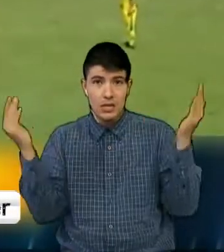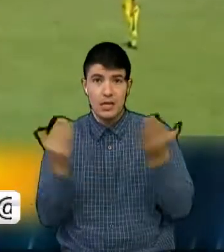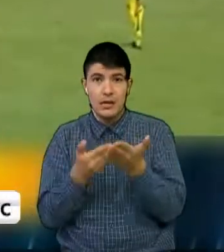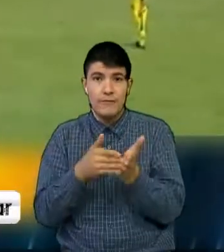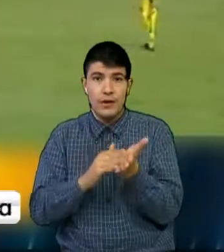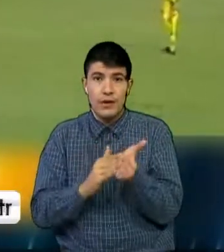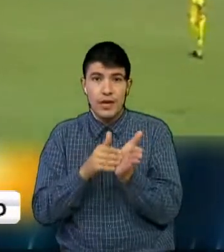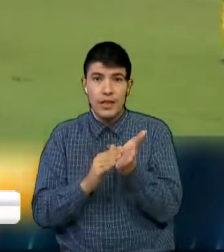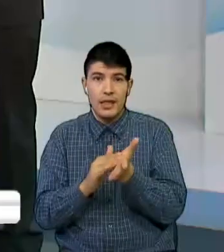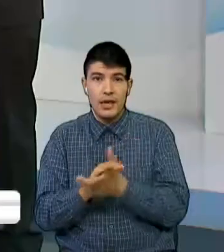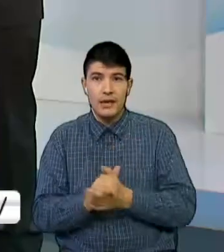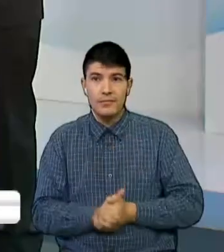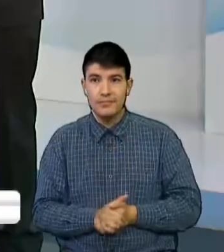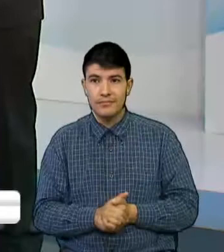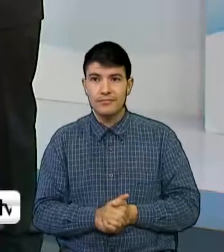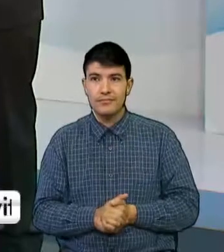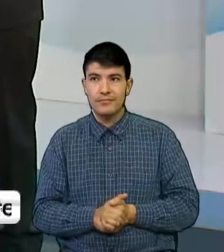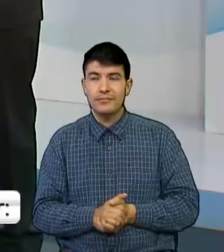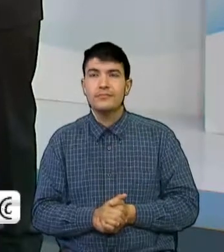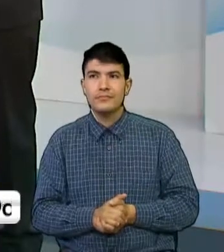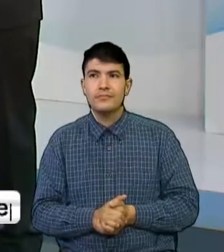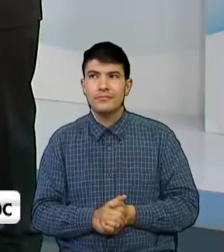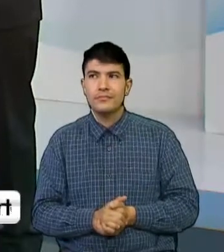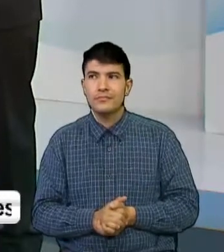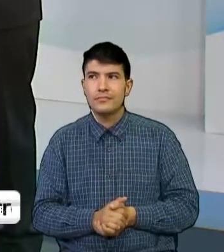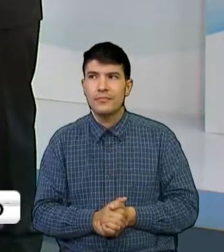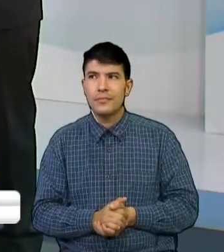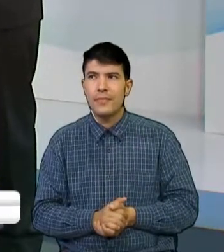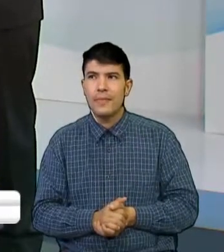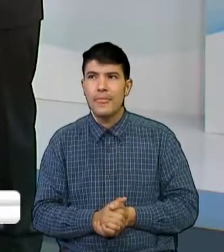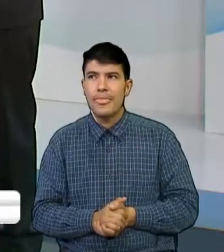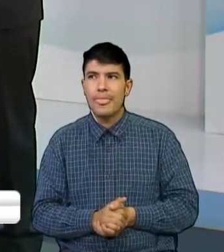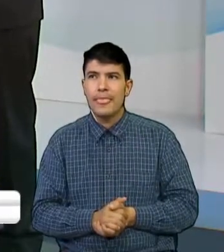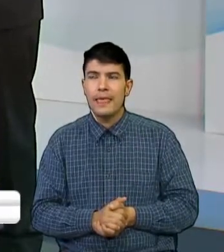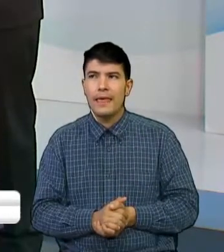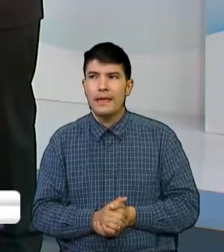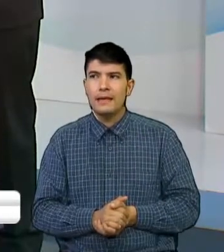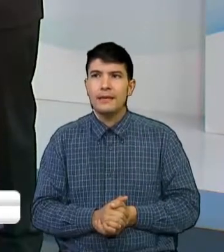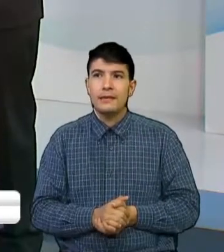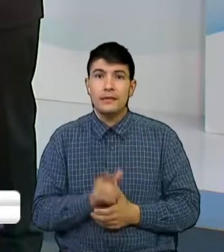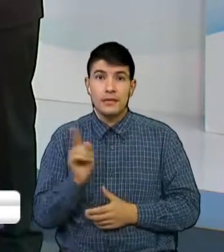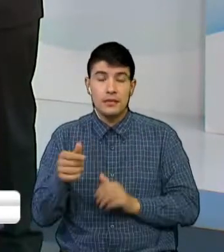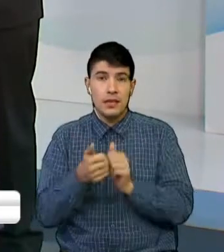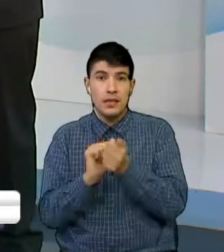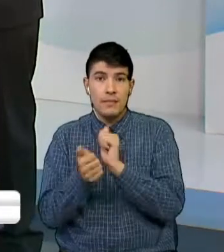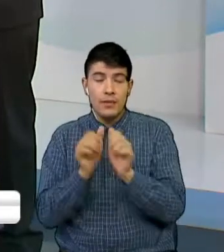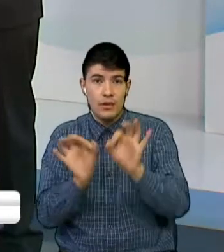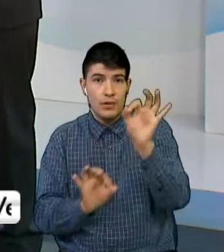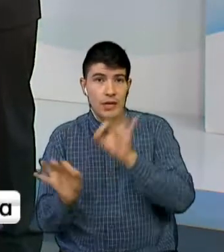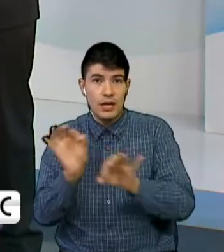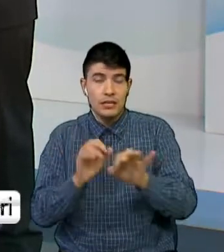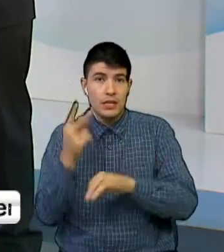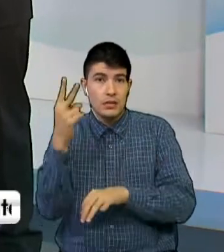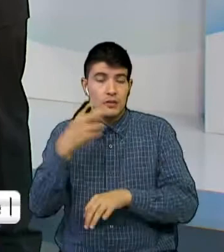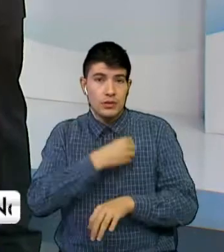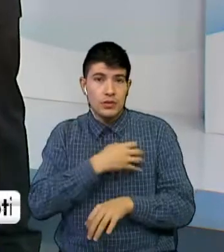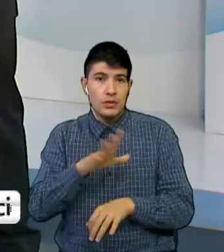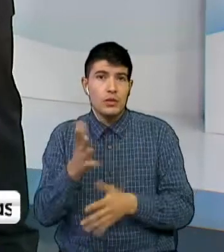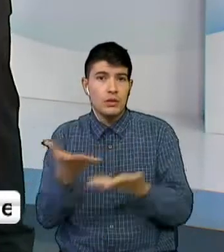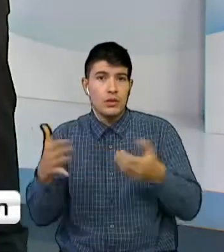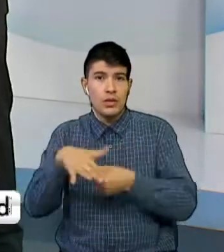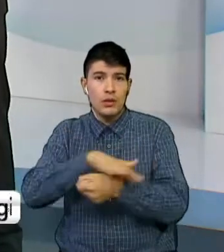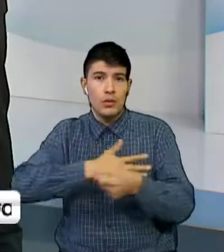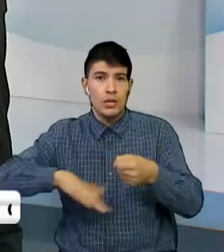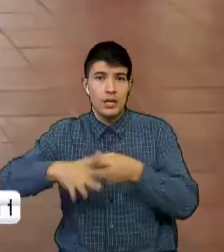de floridablanca y el balonmano de norte de santander se prepara para dos eventos nacionales que se cumplirán en cundinamarca y el valle del